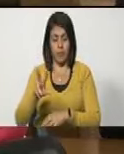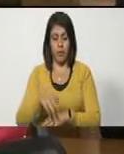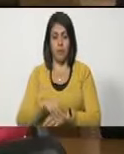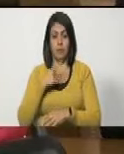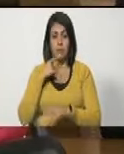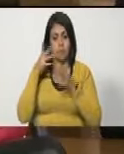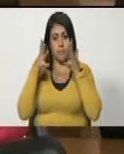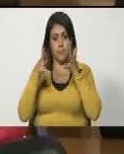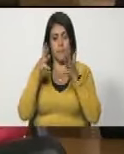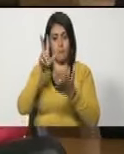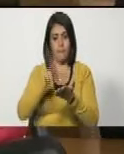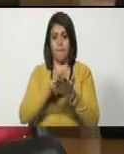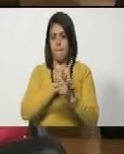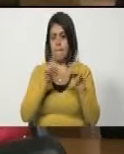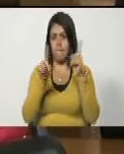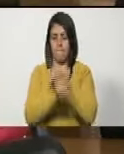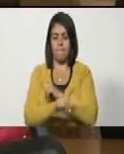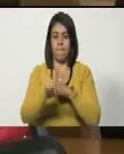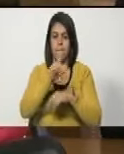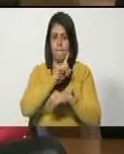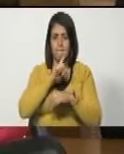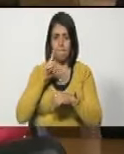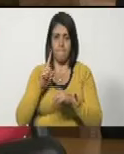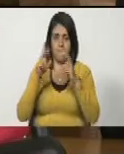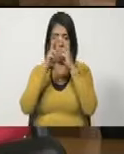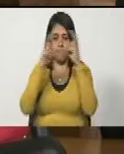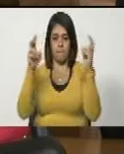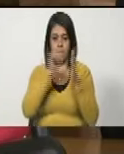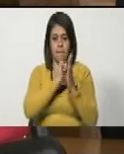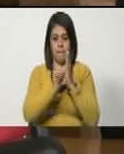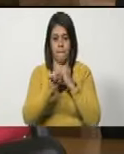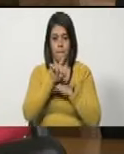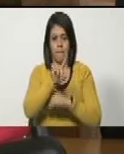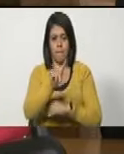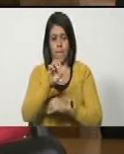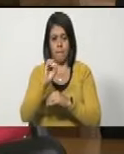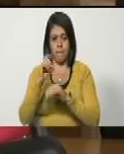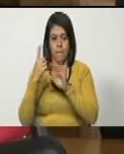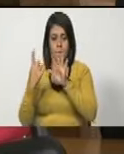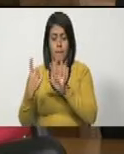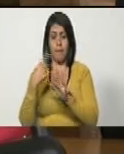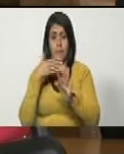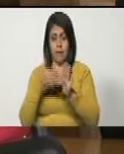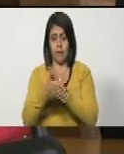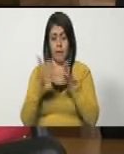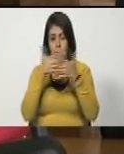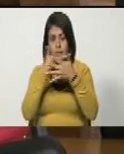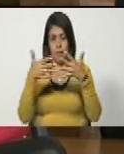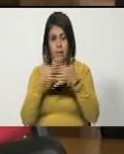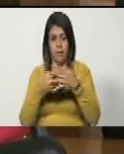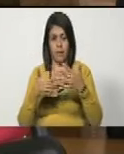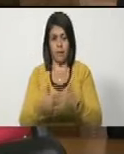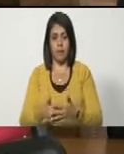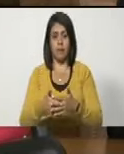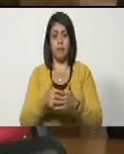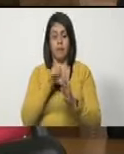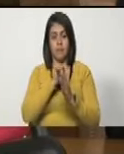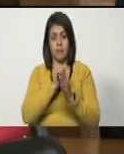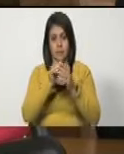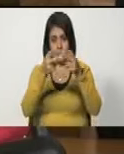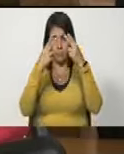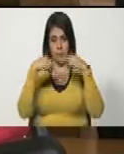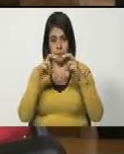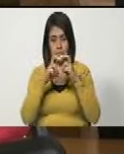243º. Se sugiere aprobar sin modificación la denominación del epígrafe del artículo 106, el cual queda redactado en los siguientes términos.